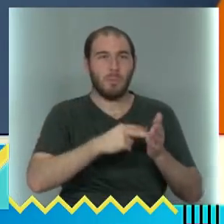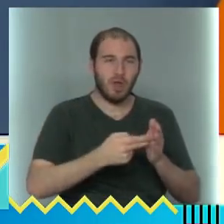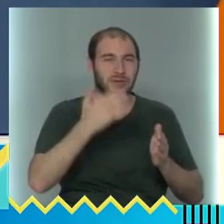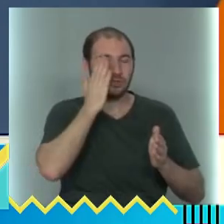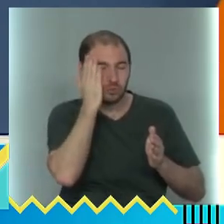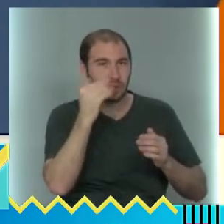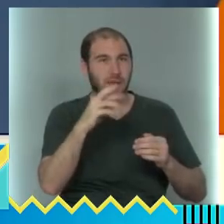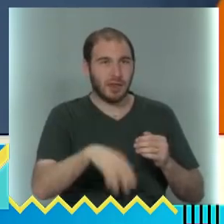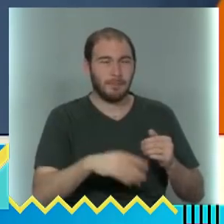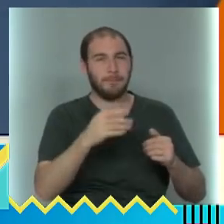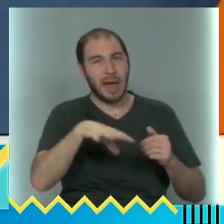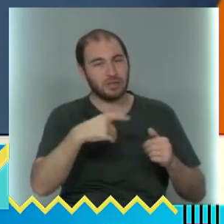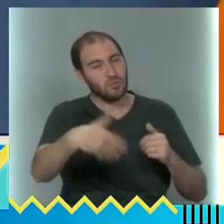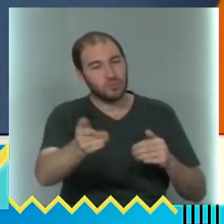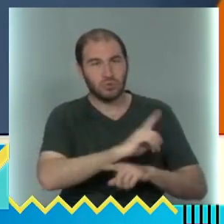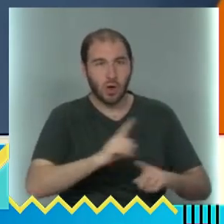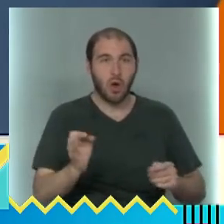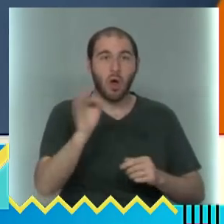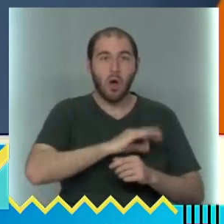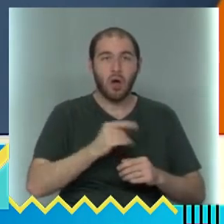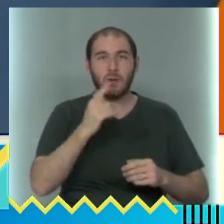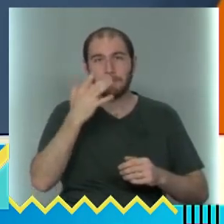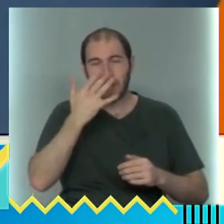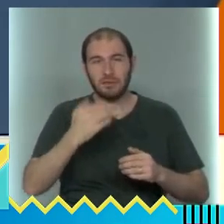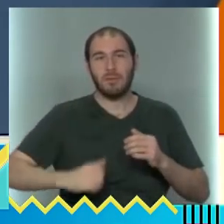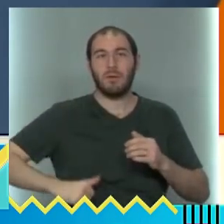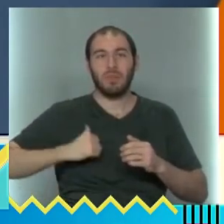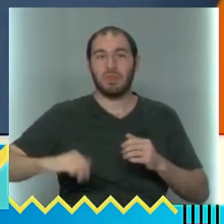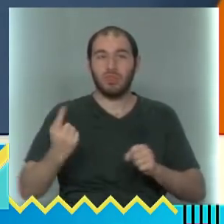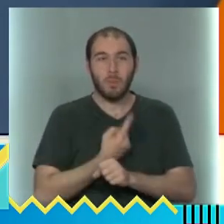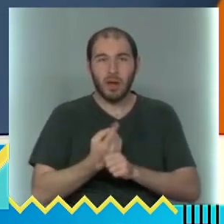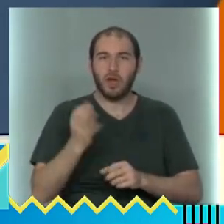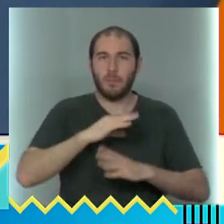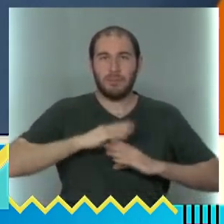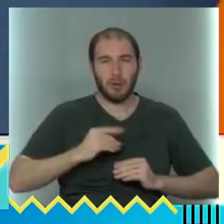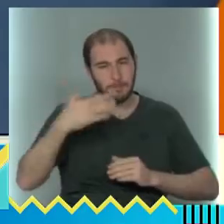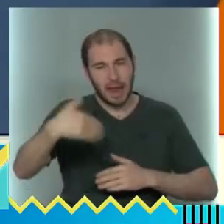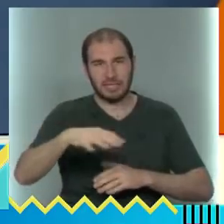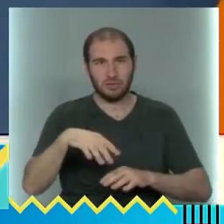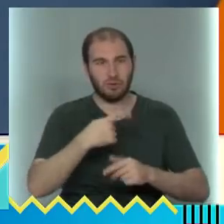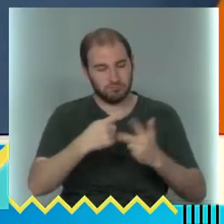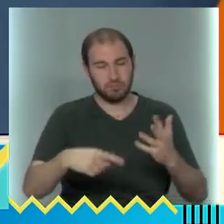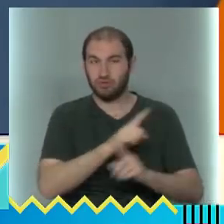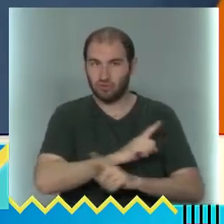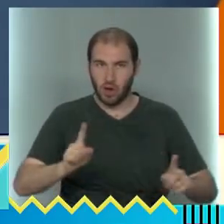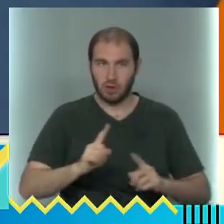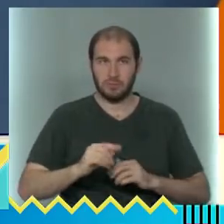conducta del sueño REM van a tener Parkinson, ni los que se constipan van a tener Parkinson, ni los depresivos van a tener Parkinson. Ojo, que se entiende